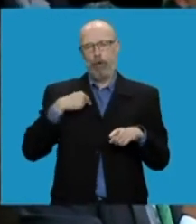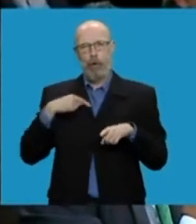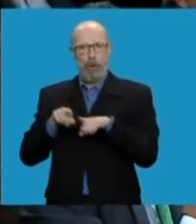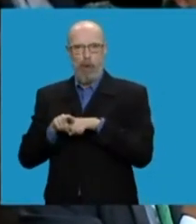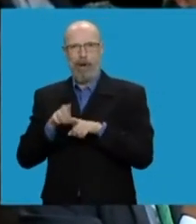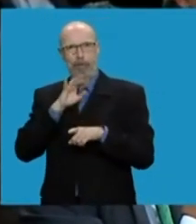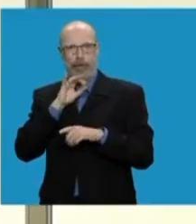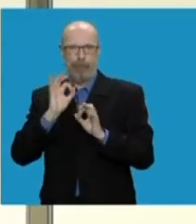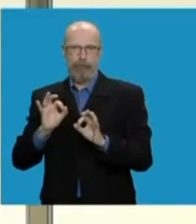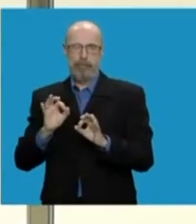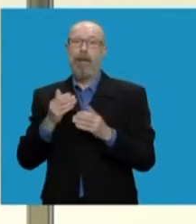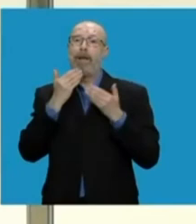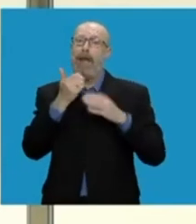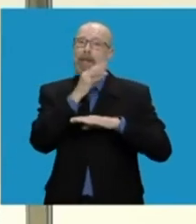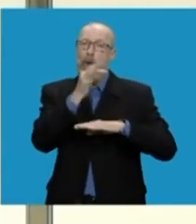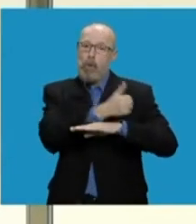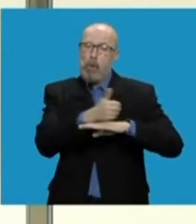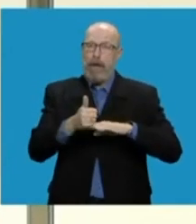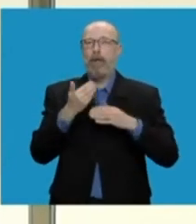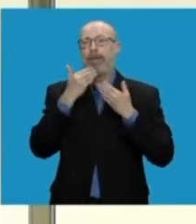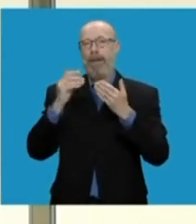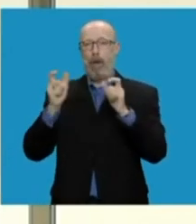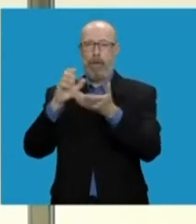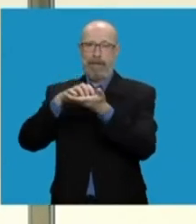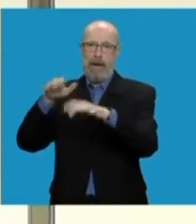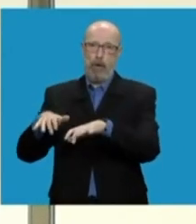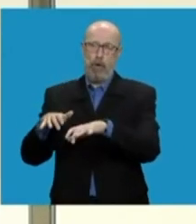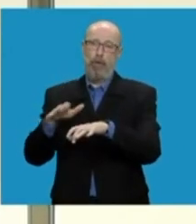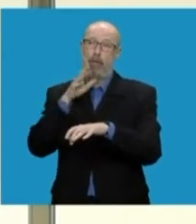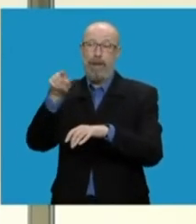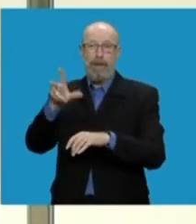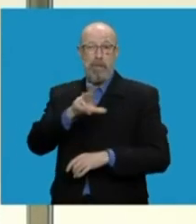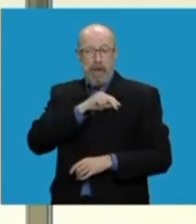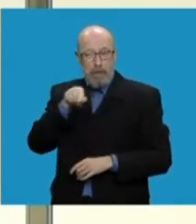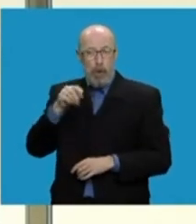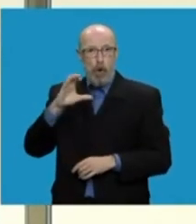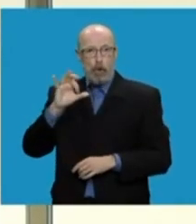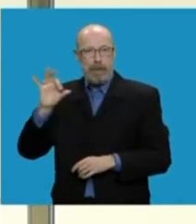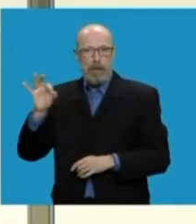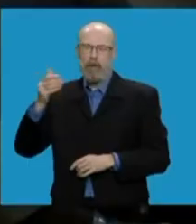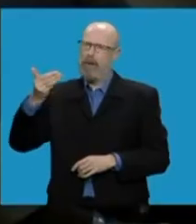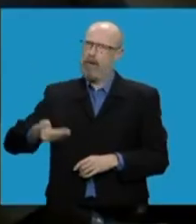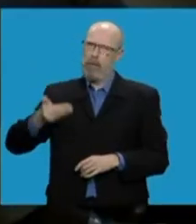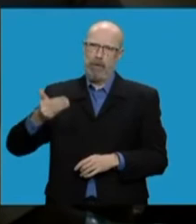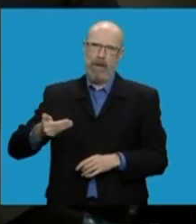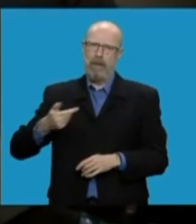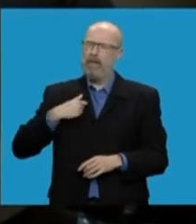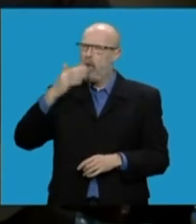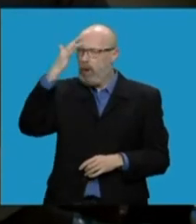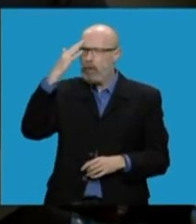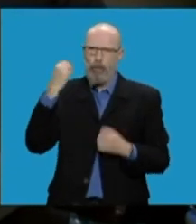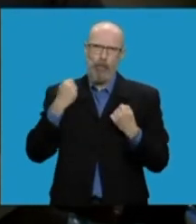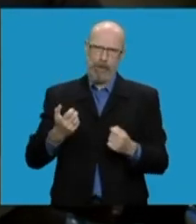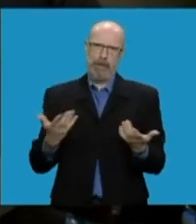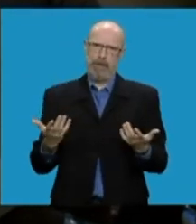Junta por haber recuperado este premio que es tan importante. No podéis saber la ilusión que me hace. Fíjate